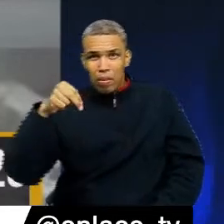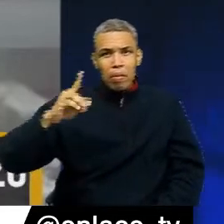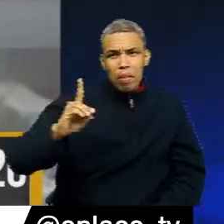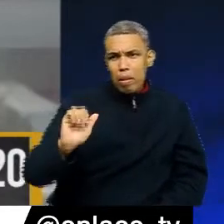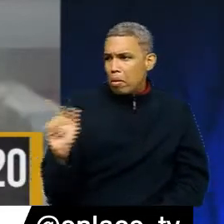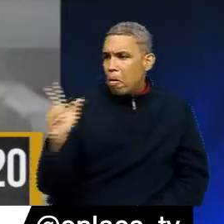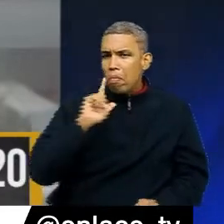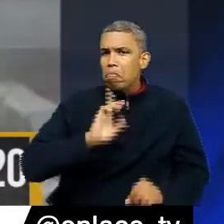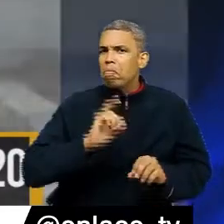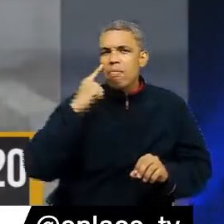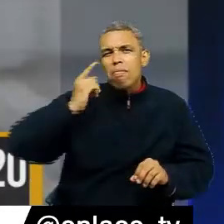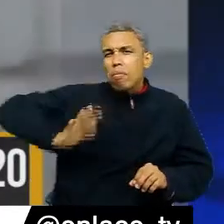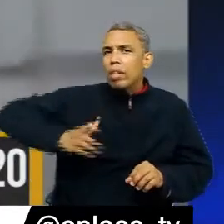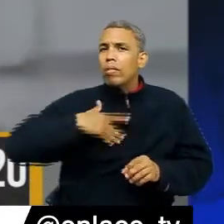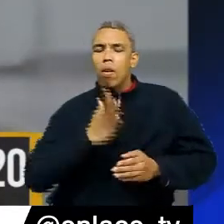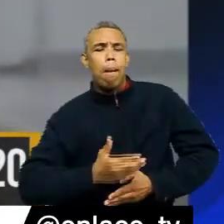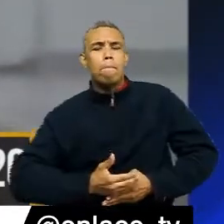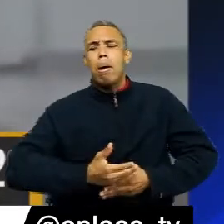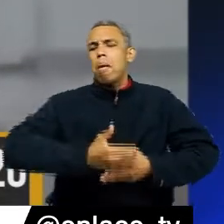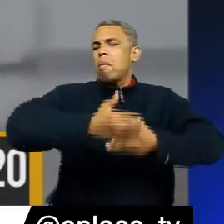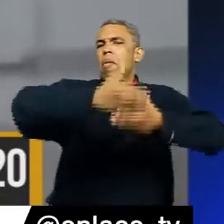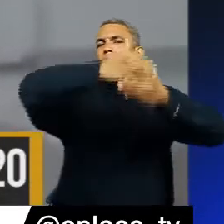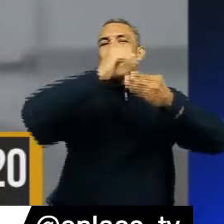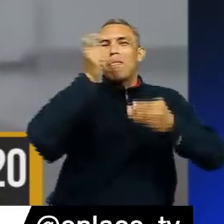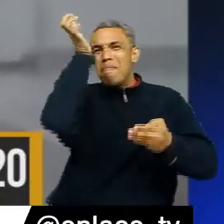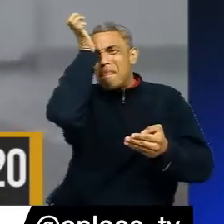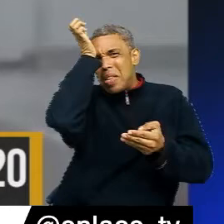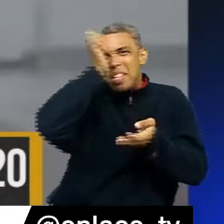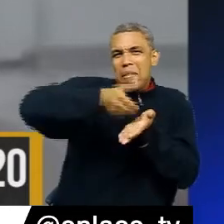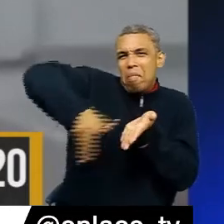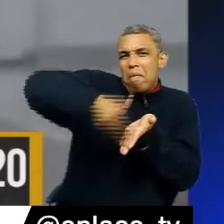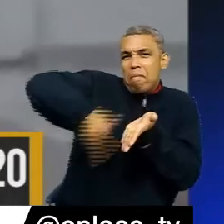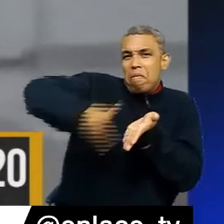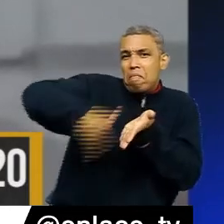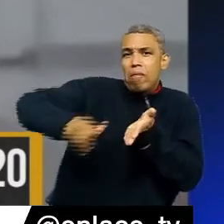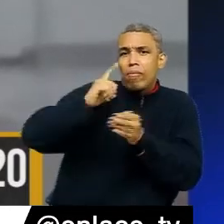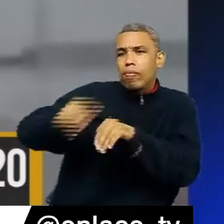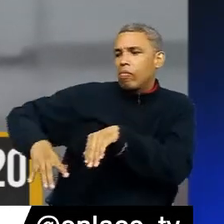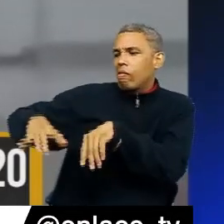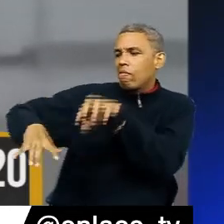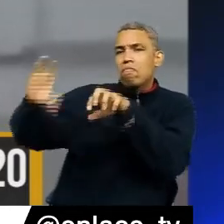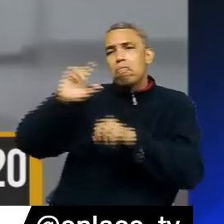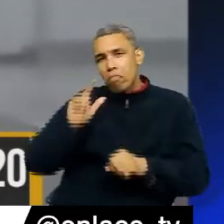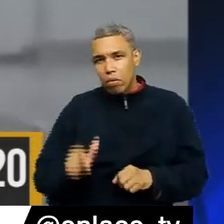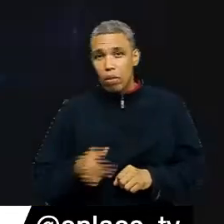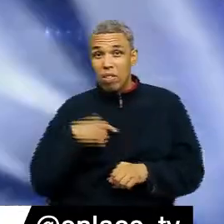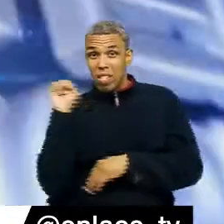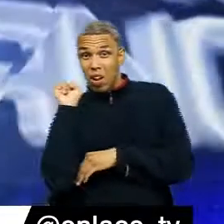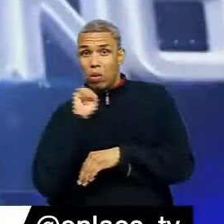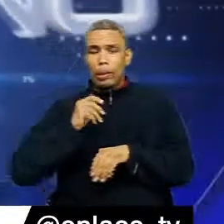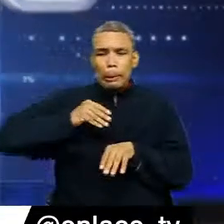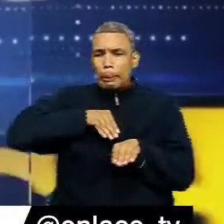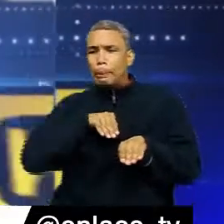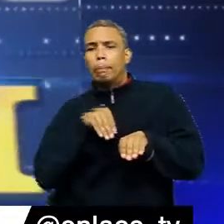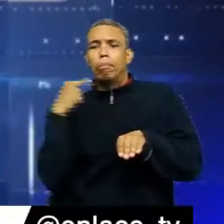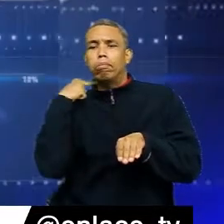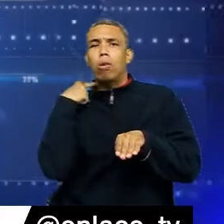vía por una obra en construcción, lo cual impide la normal movilidad de vehículos y peatones por el sector.